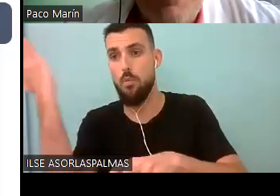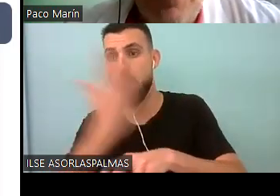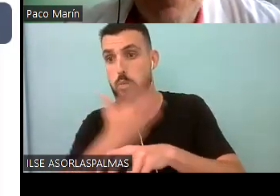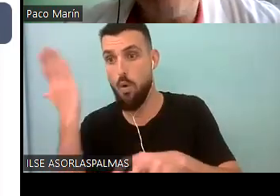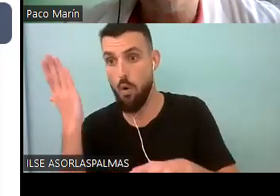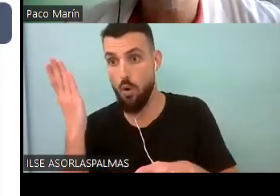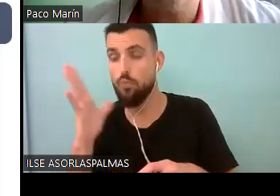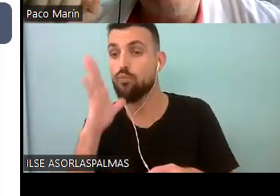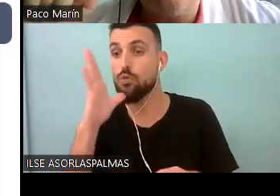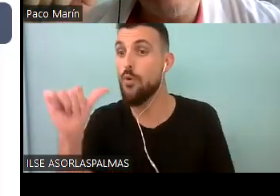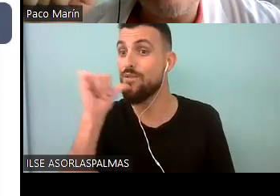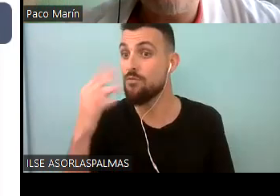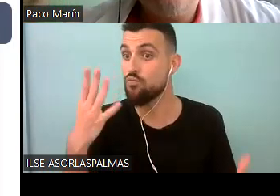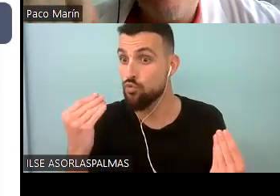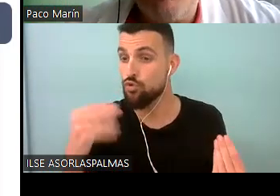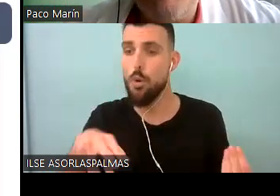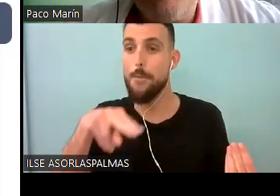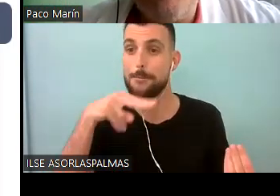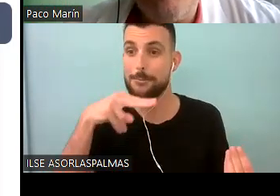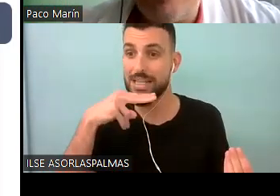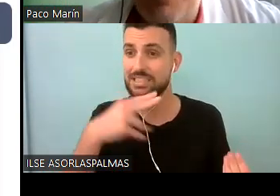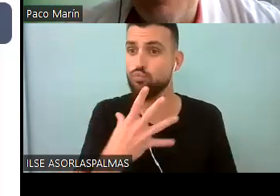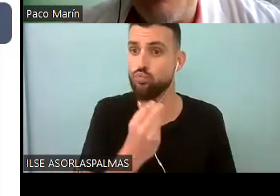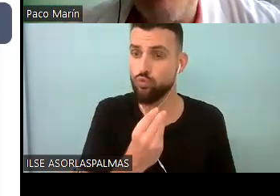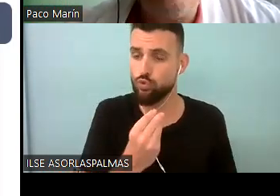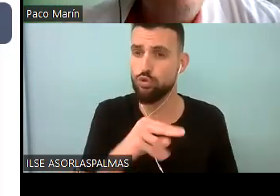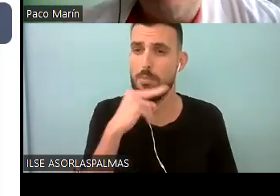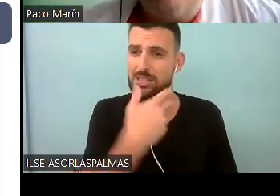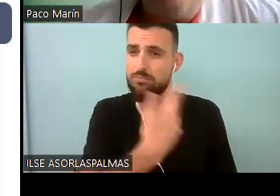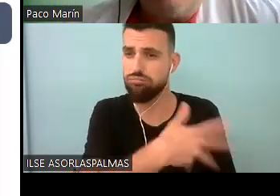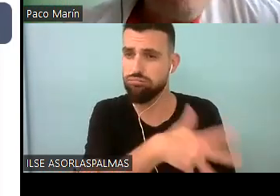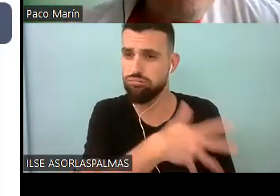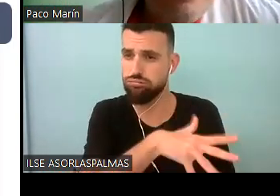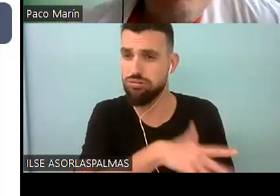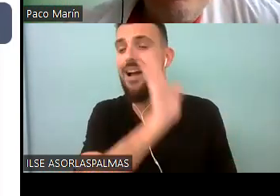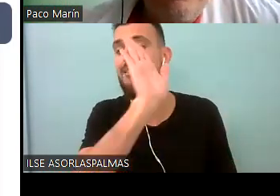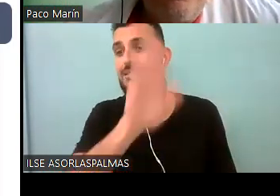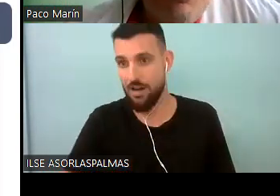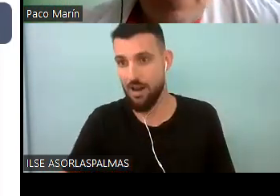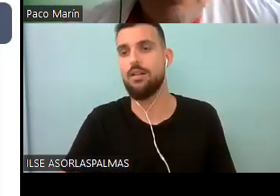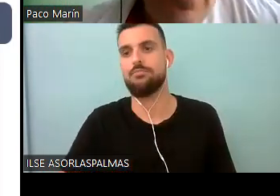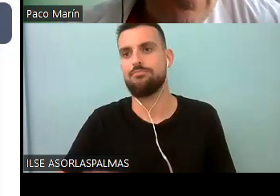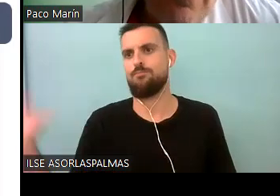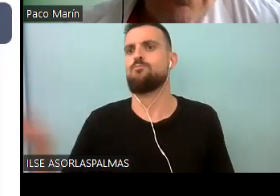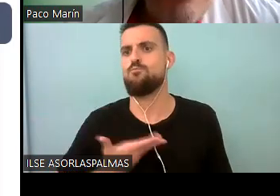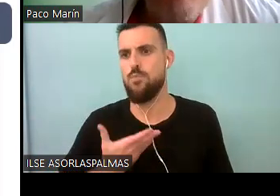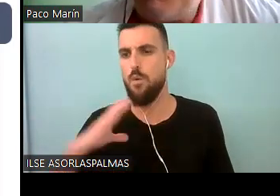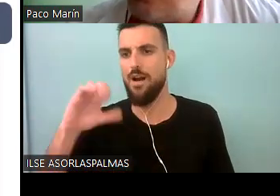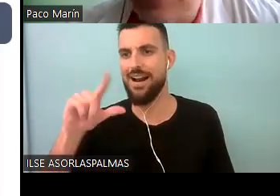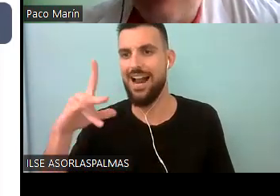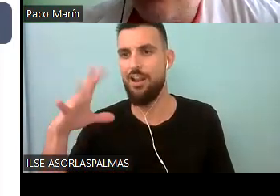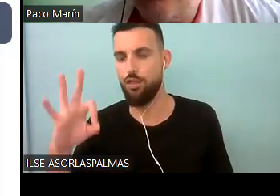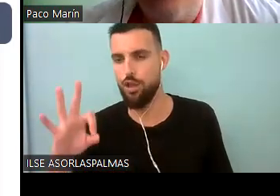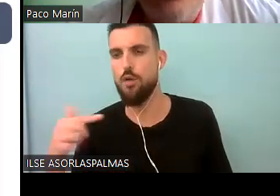orina que producimos, y con ella se puede perder metabolitos de todo tipo, calcio, fosfato,